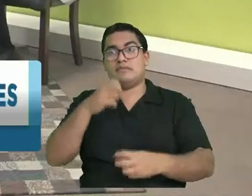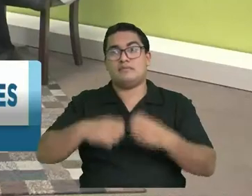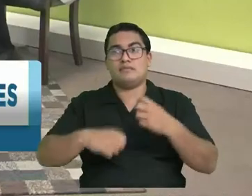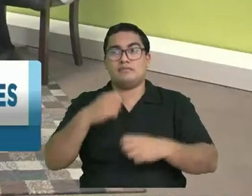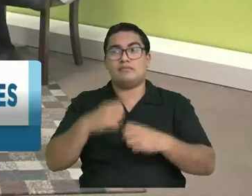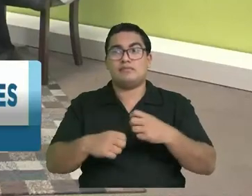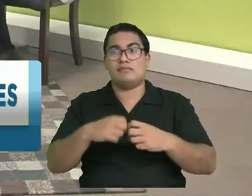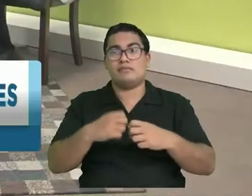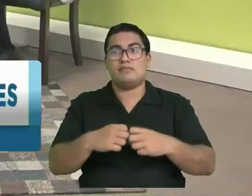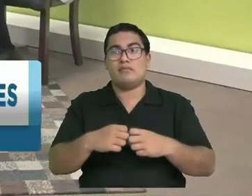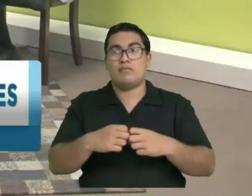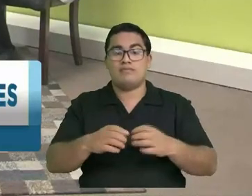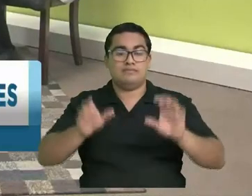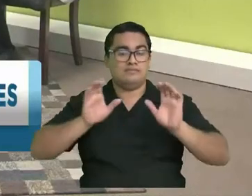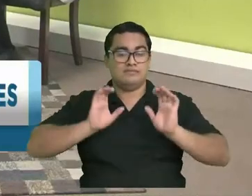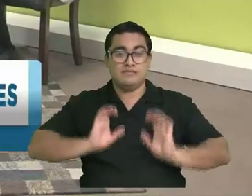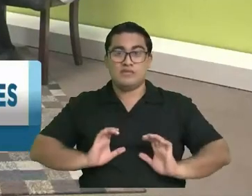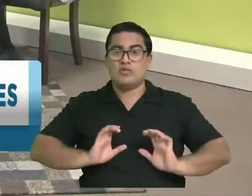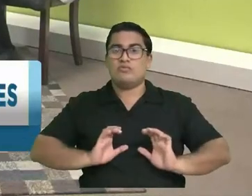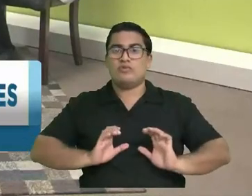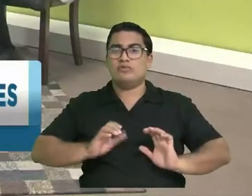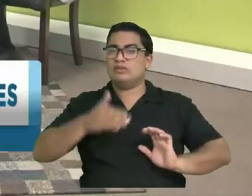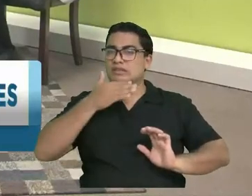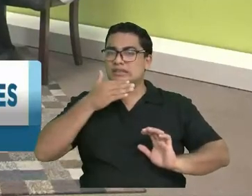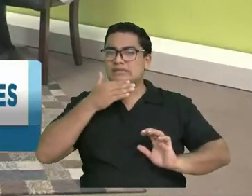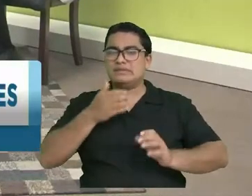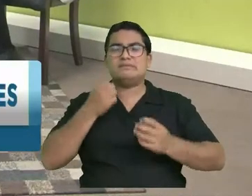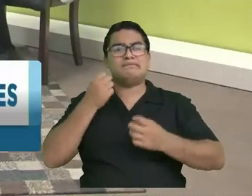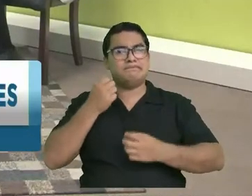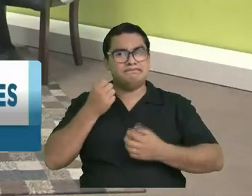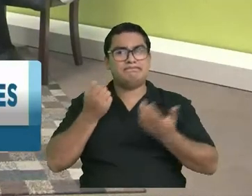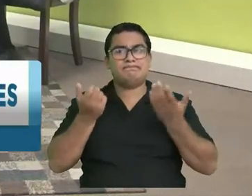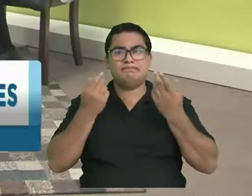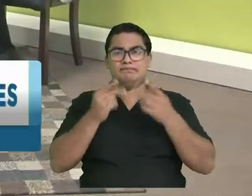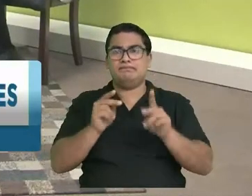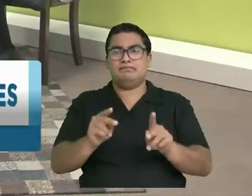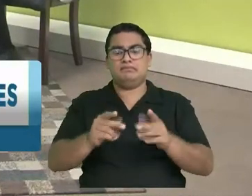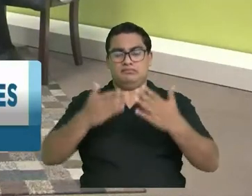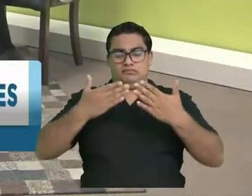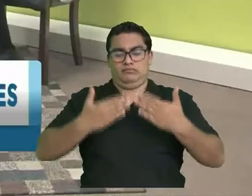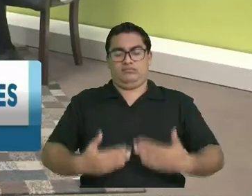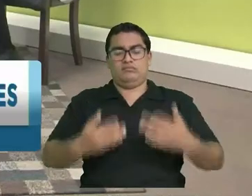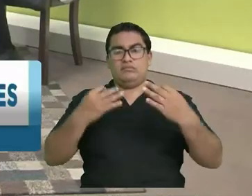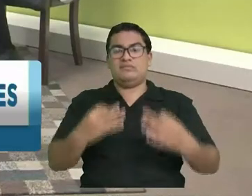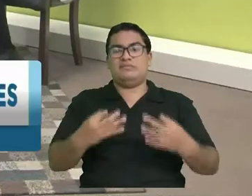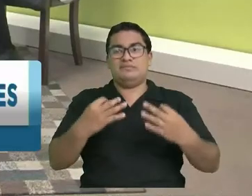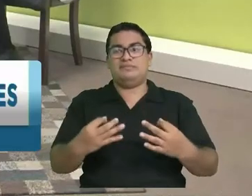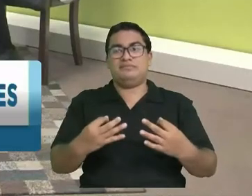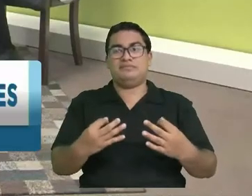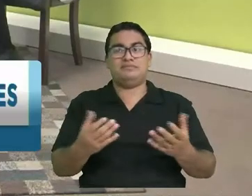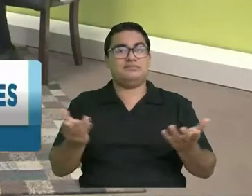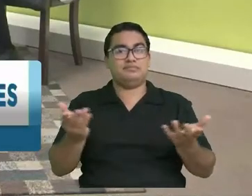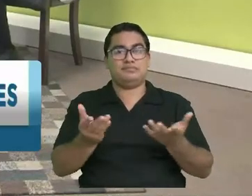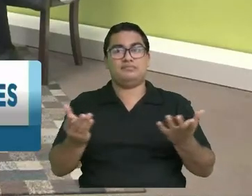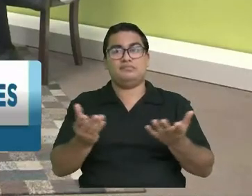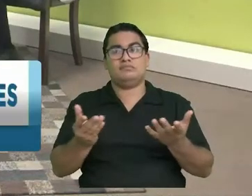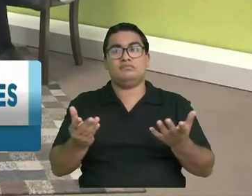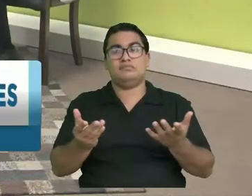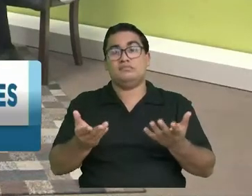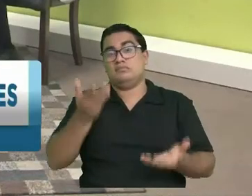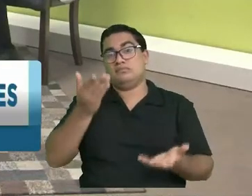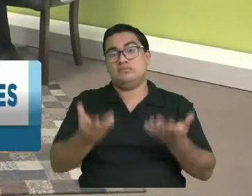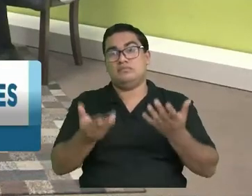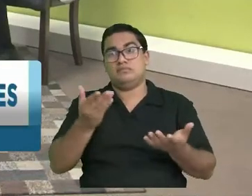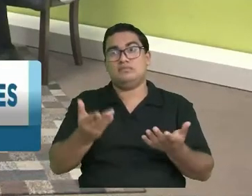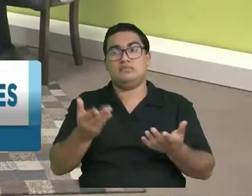corrección hace que el músculo se esfuerce más para poder estar en una postura correcta en la marcha. Aunque la postura